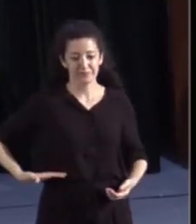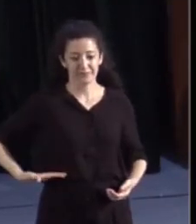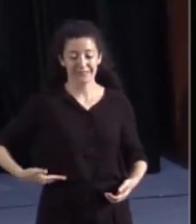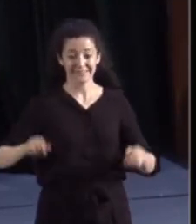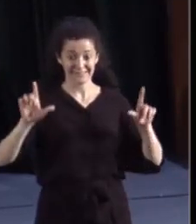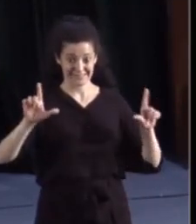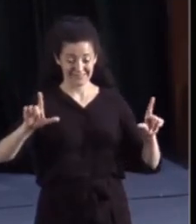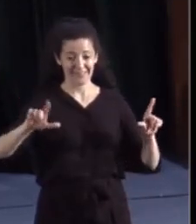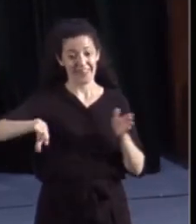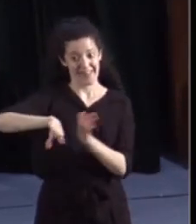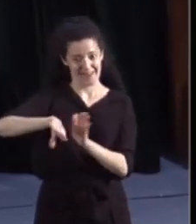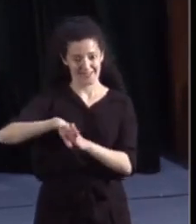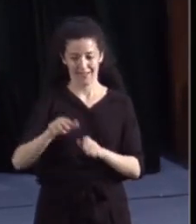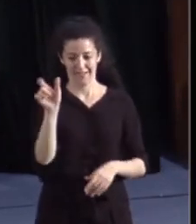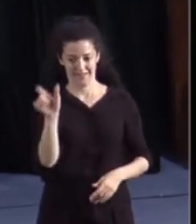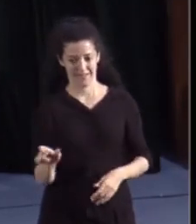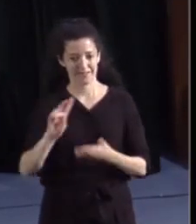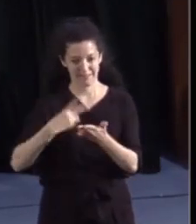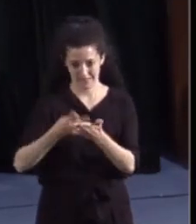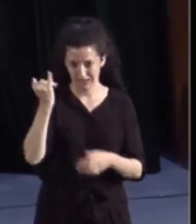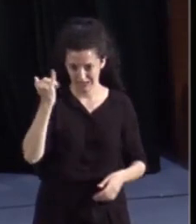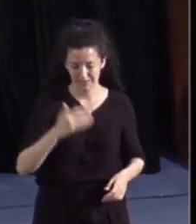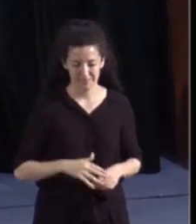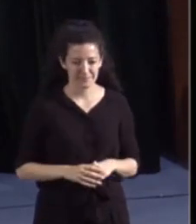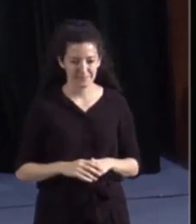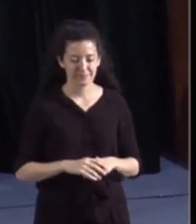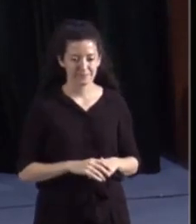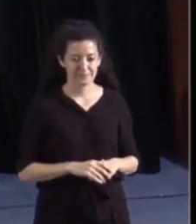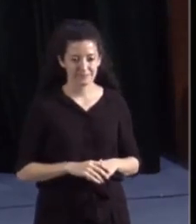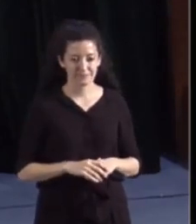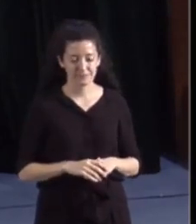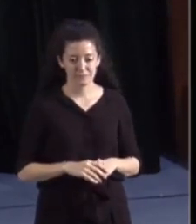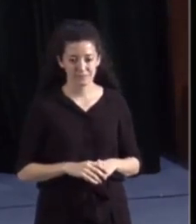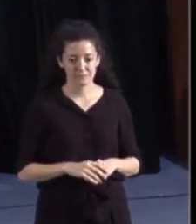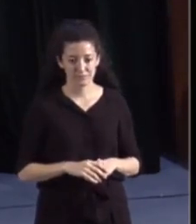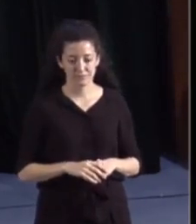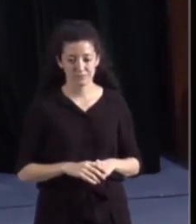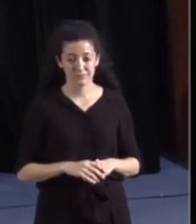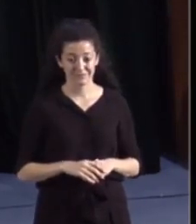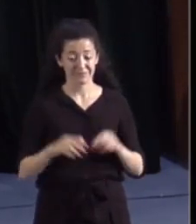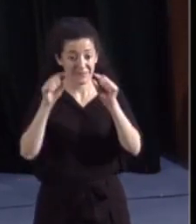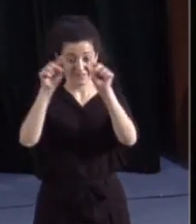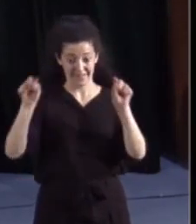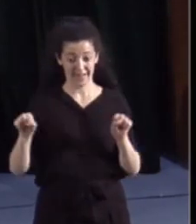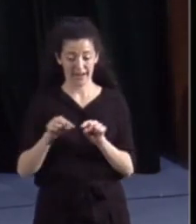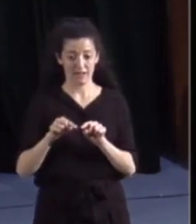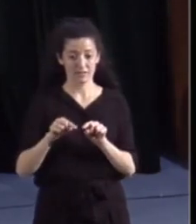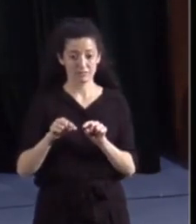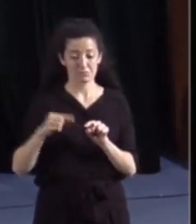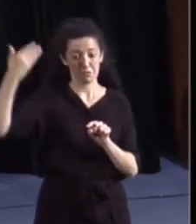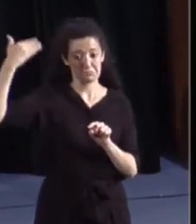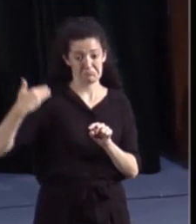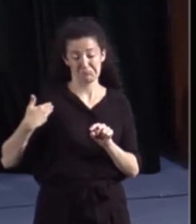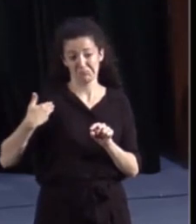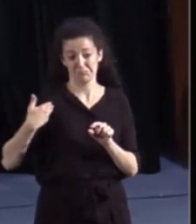inferior derecha de la pantalla, en una ventana, con un fondo liso y con ropa